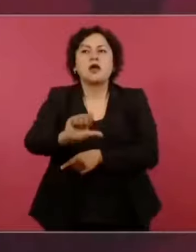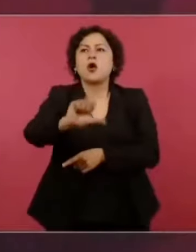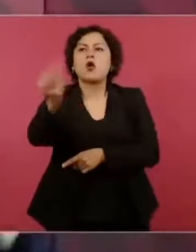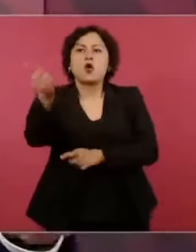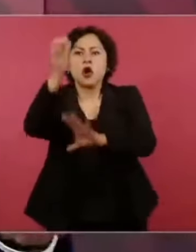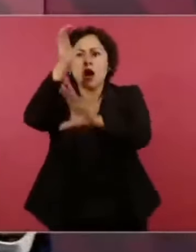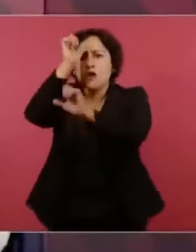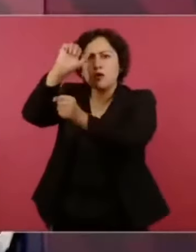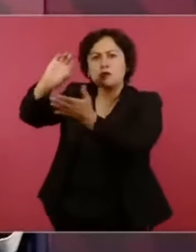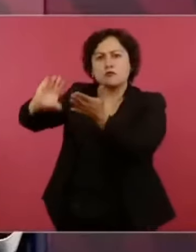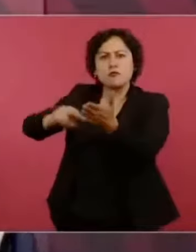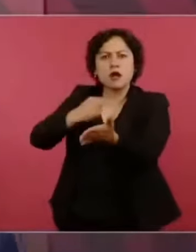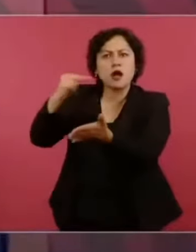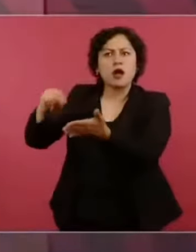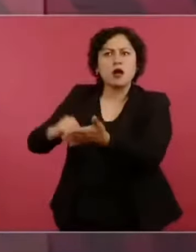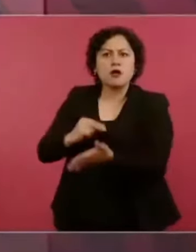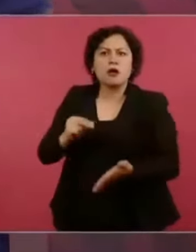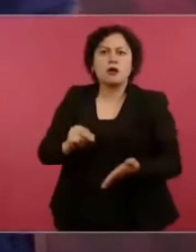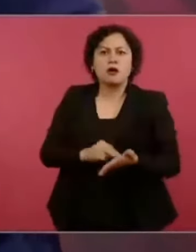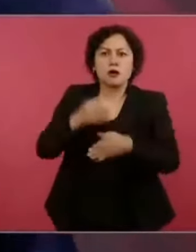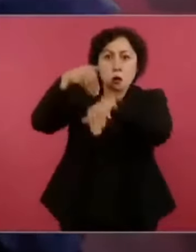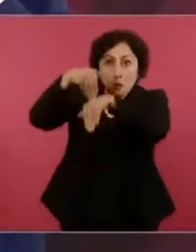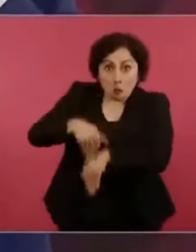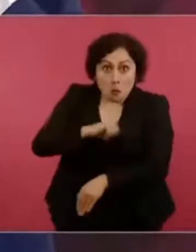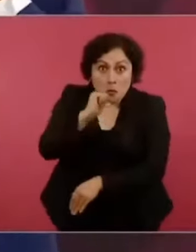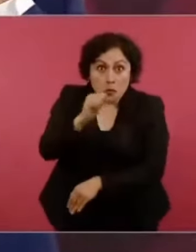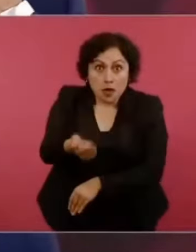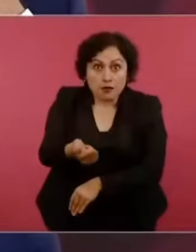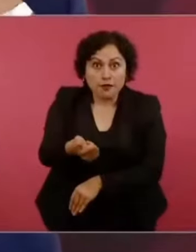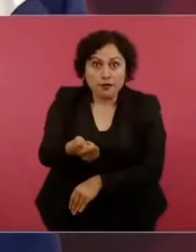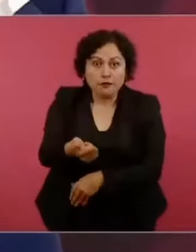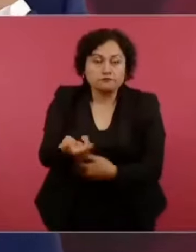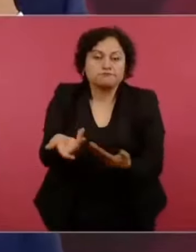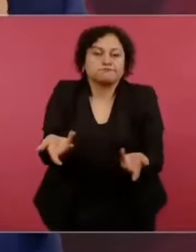ya no hay